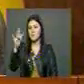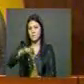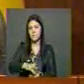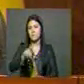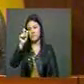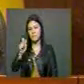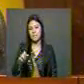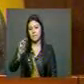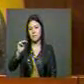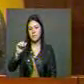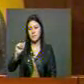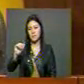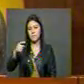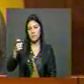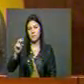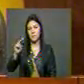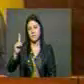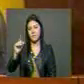Correa Henao.